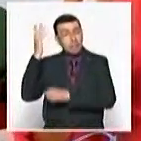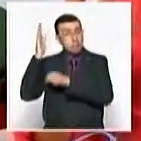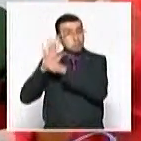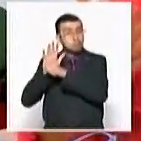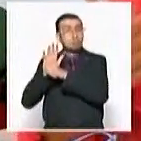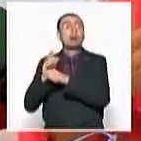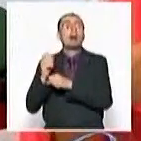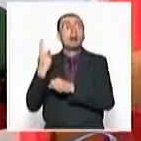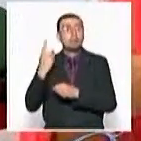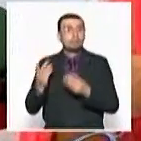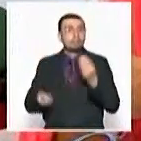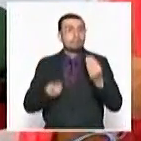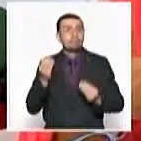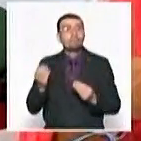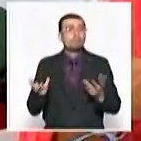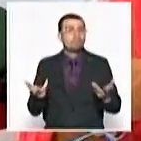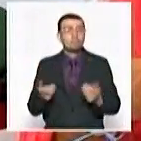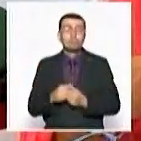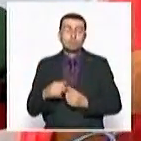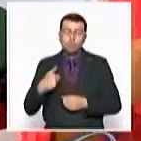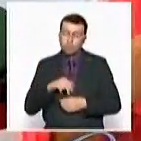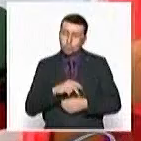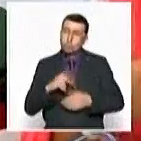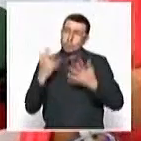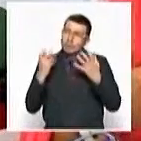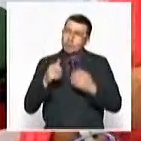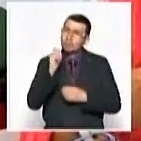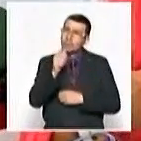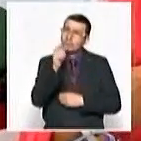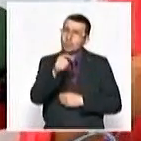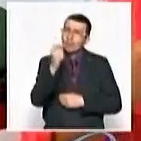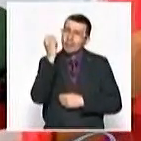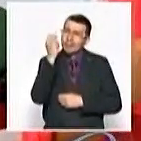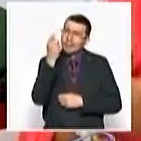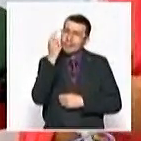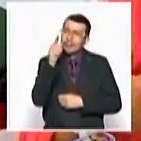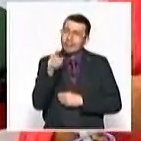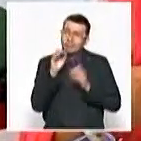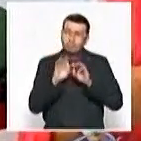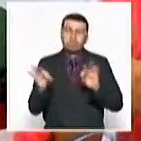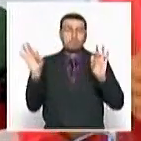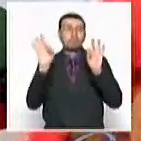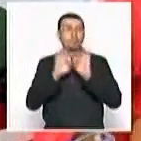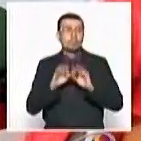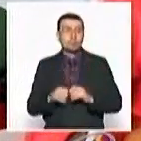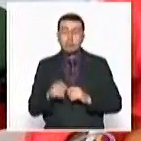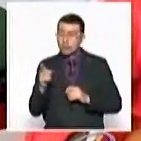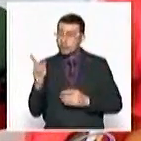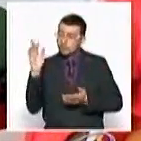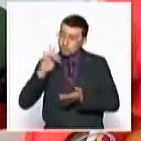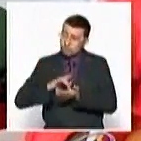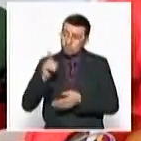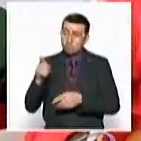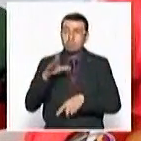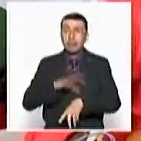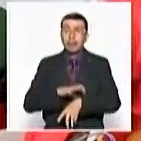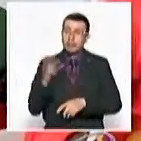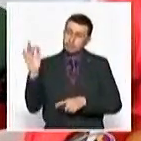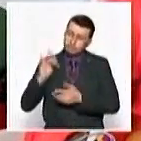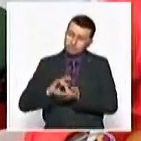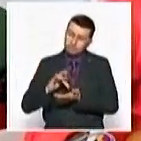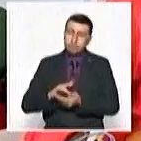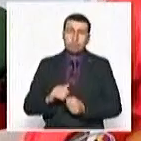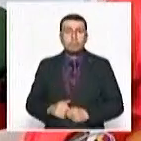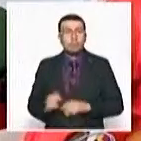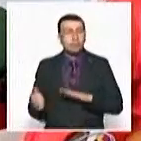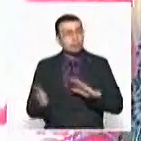cosas. Entonces, lo que nosotros queremos es que ustedes entiendan la importancia de la consulta médica. Mi pregunta